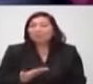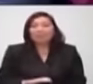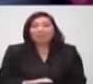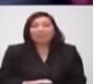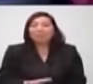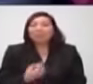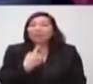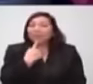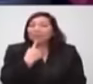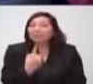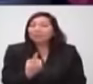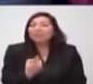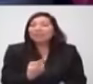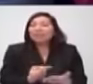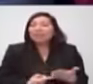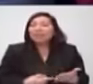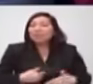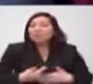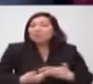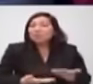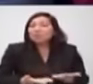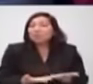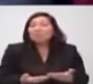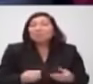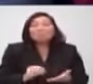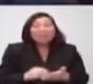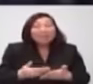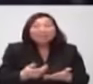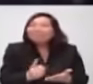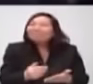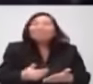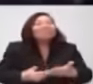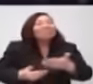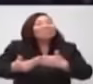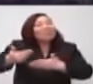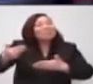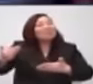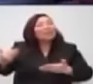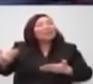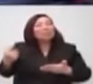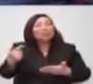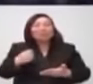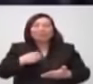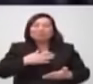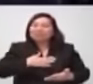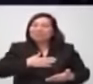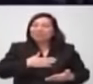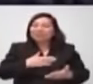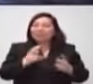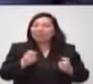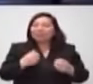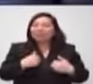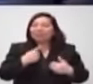no podemos decir que hubo un avance, sino más bien un retroceso. Y eso es lo que para mí